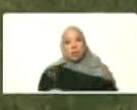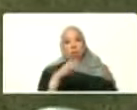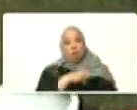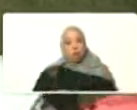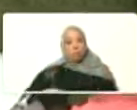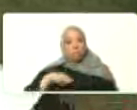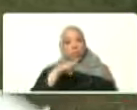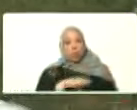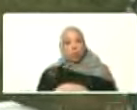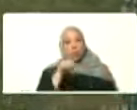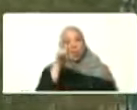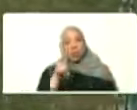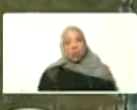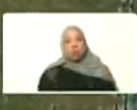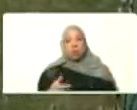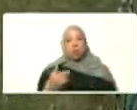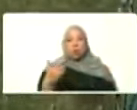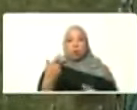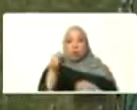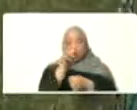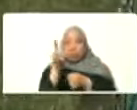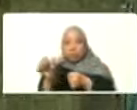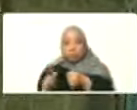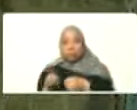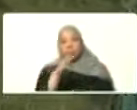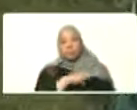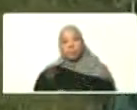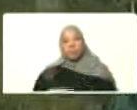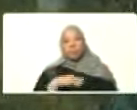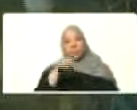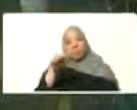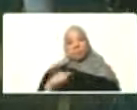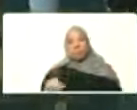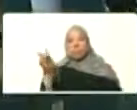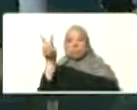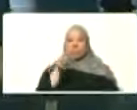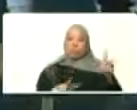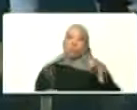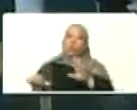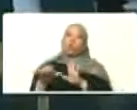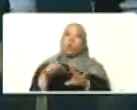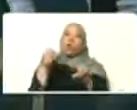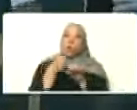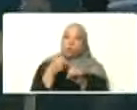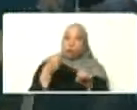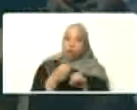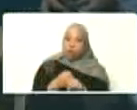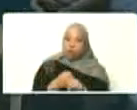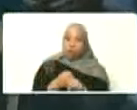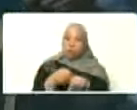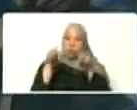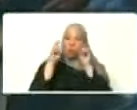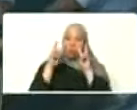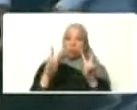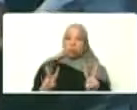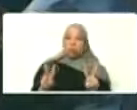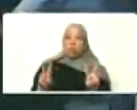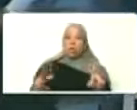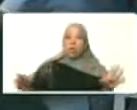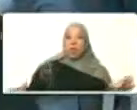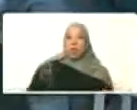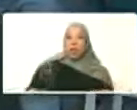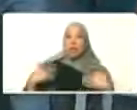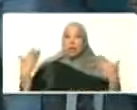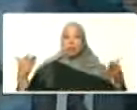Paredes, conmigo también está Nancy, la viceministra, y en estos espacios donde estamos trabajando, bueno, vemos que hay un gran